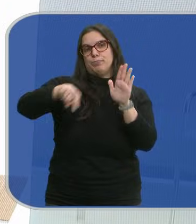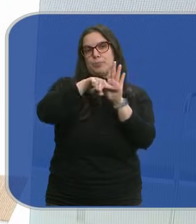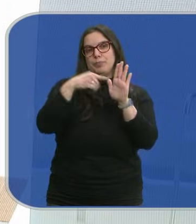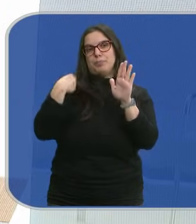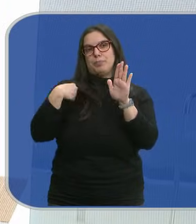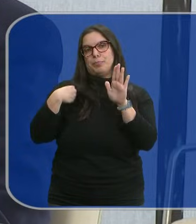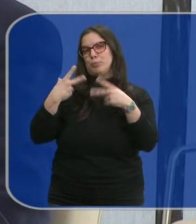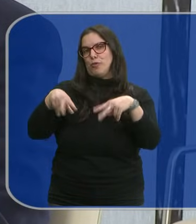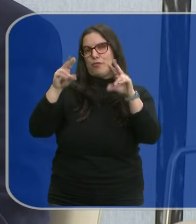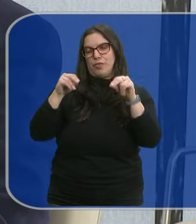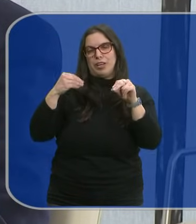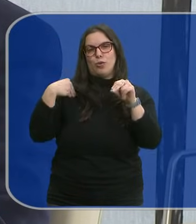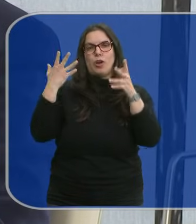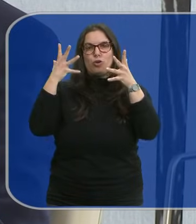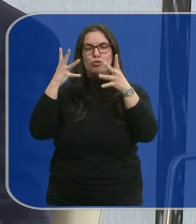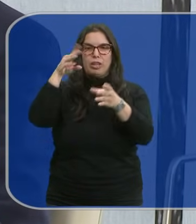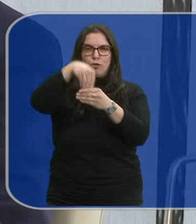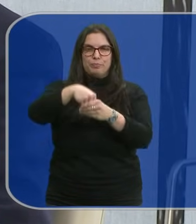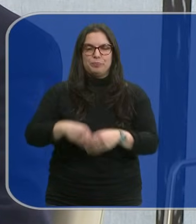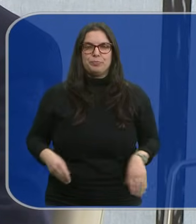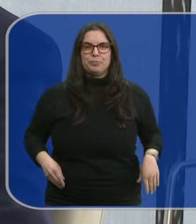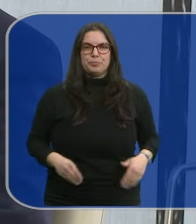cese como consejero nato.